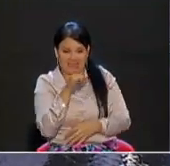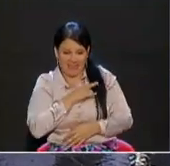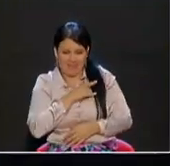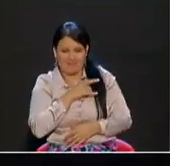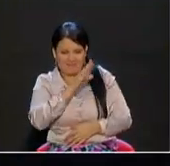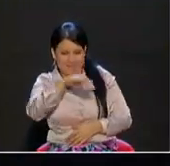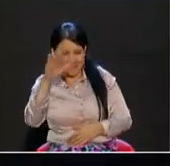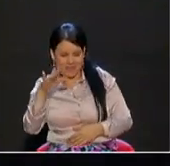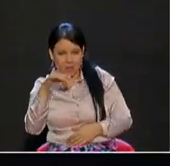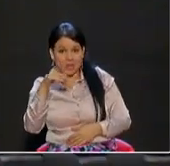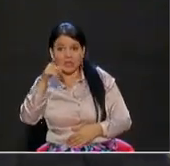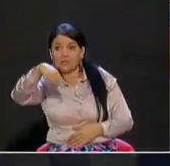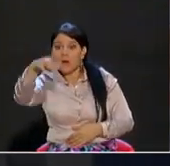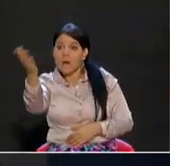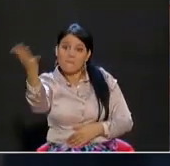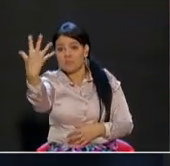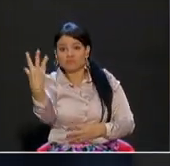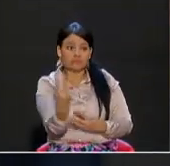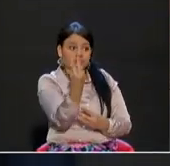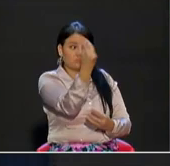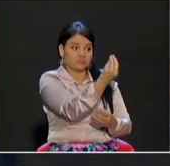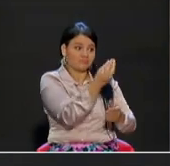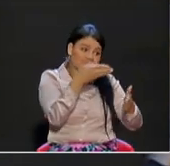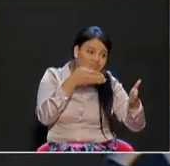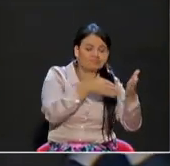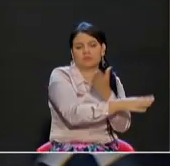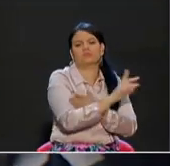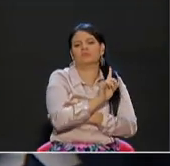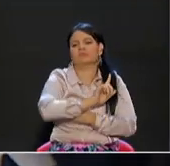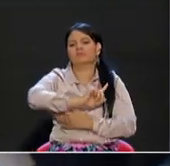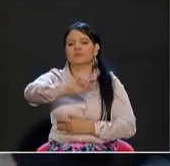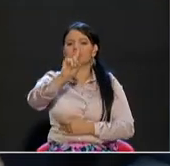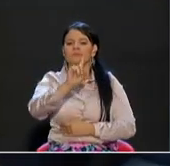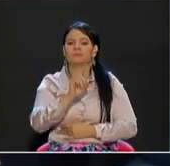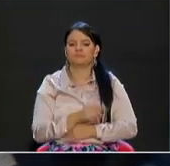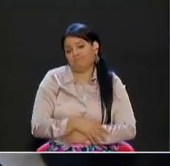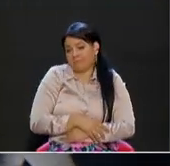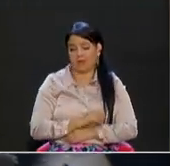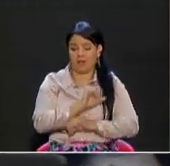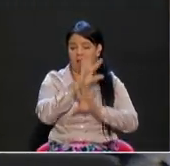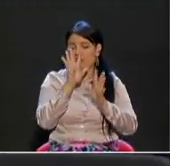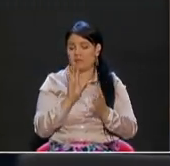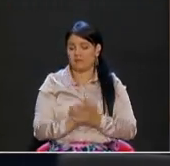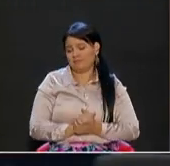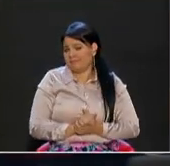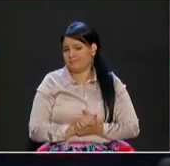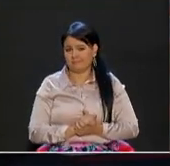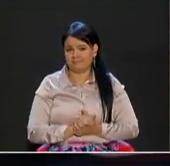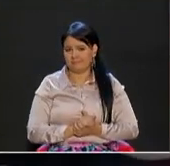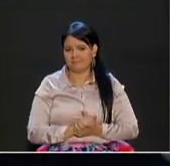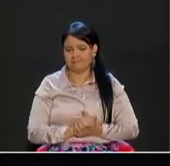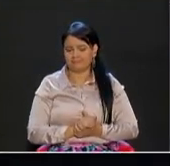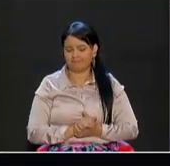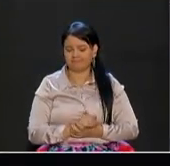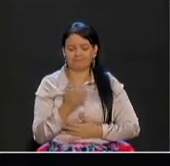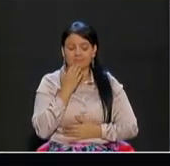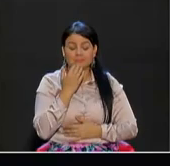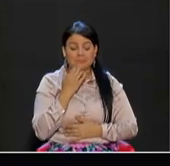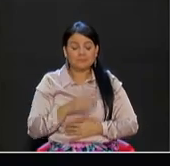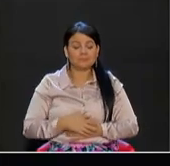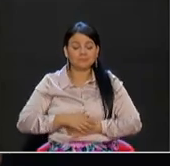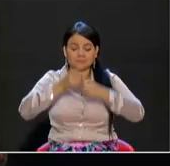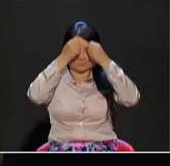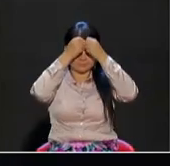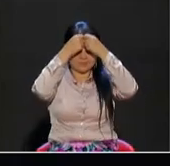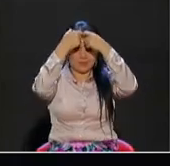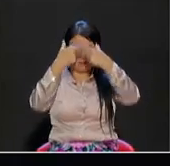menos en el contexto de la pregunta miren lo que está pasando en chile cuando un estado dirigido por los mismos